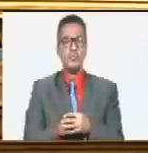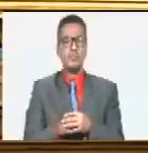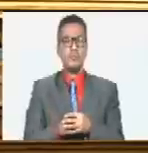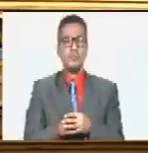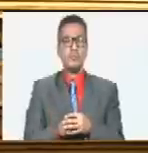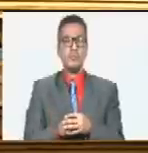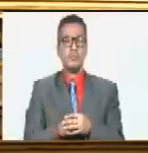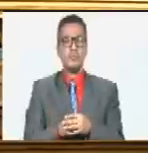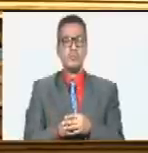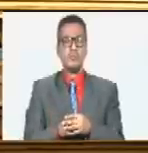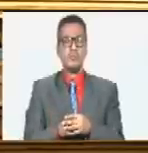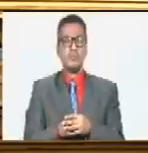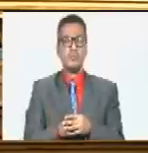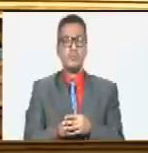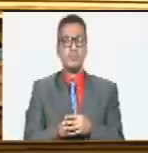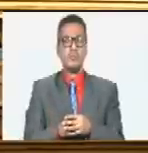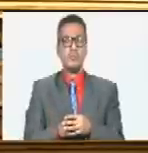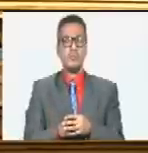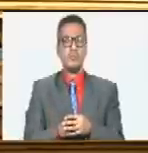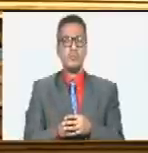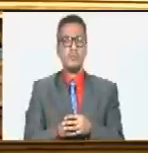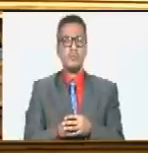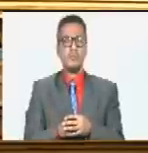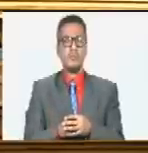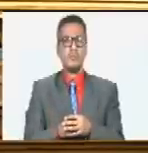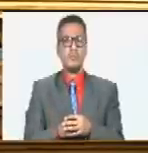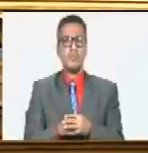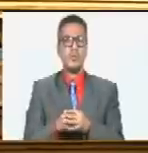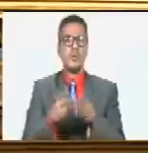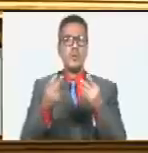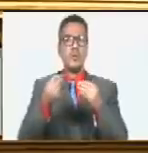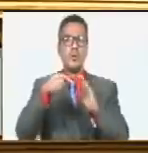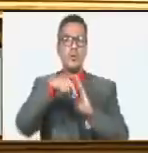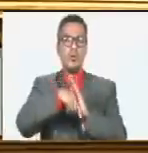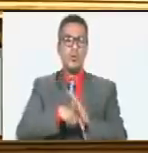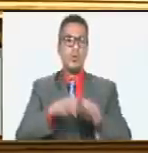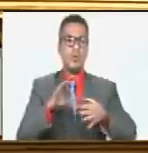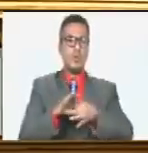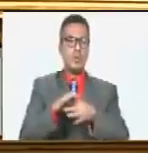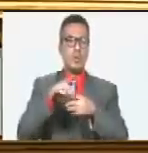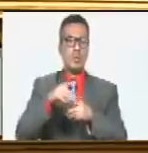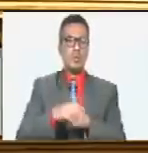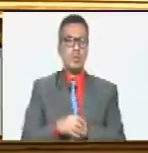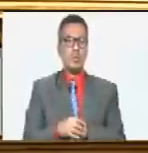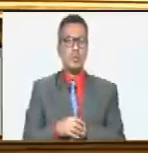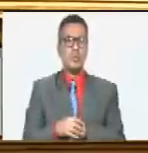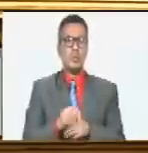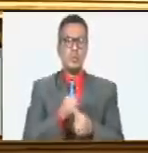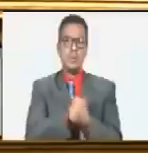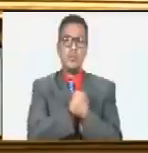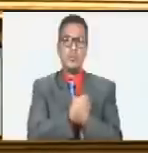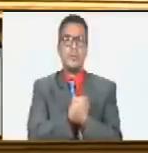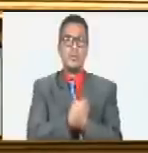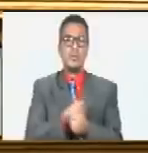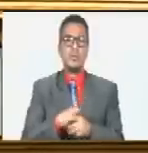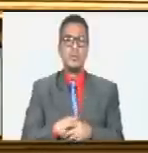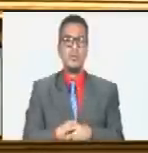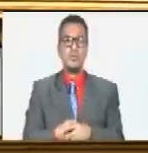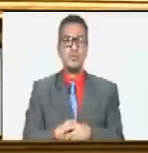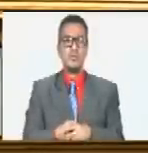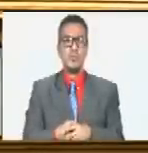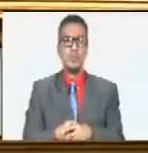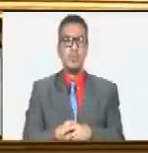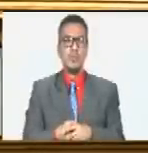los nexos profundos, los hilos amorosos que se fueron